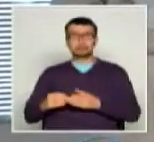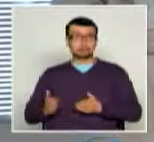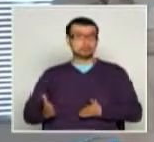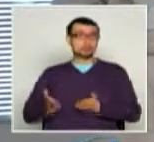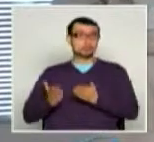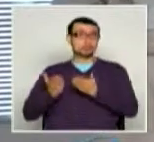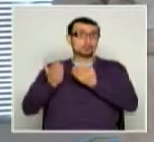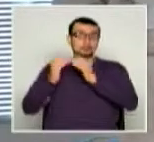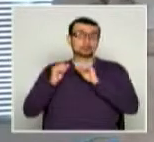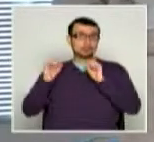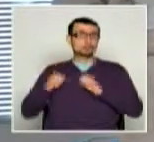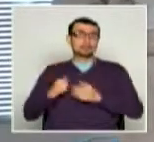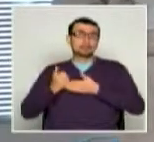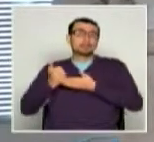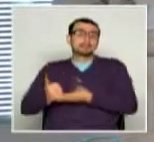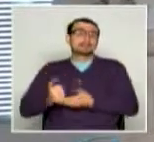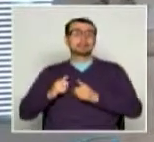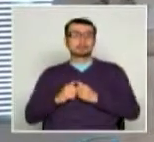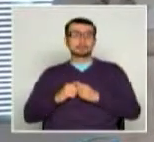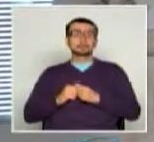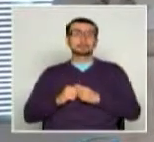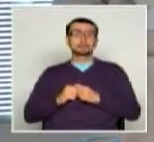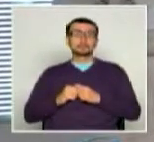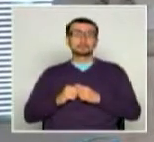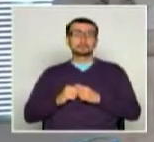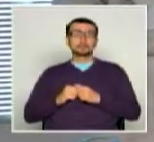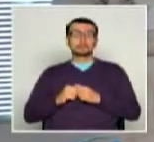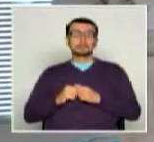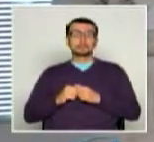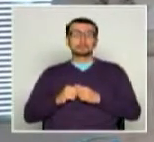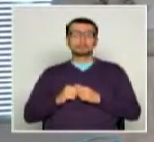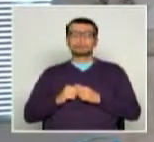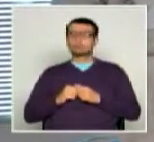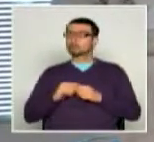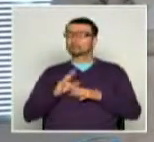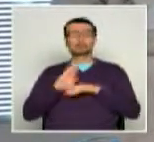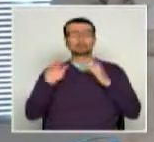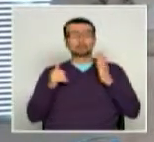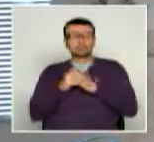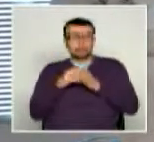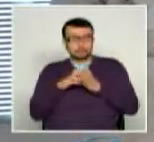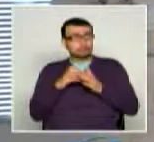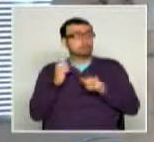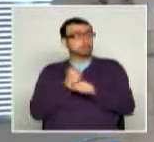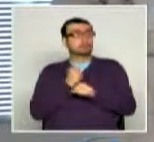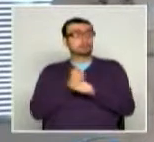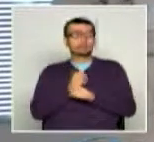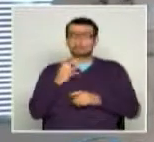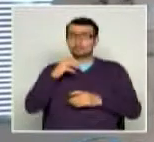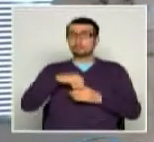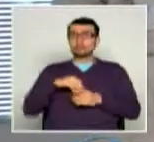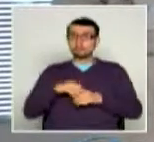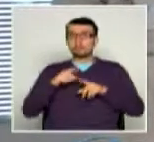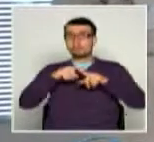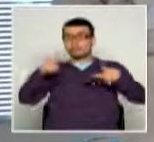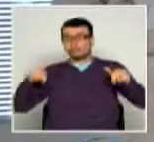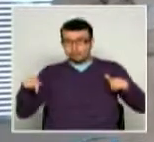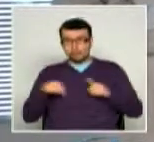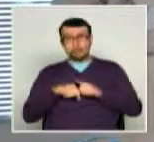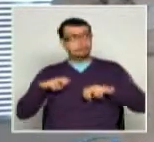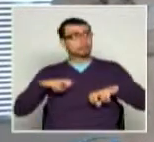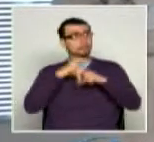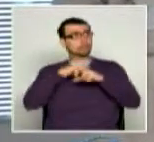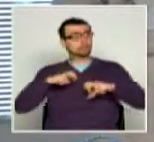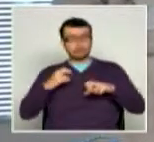menos? Entonces, por eso, todas las personas que trabajamos en este parque médico, profesionales